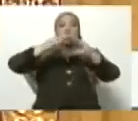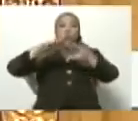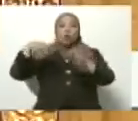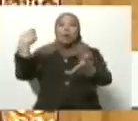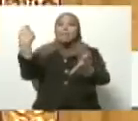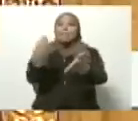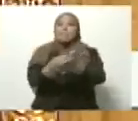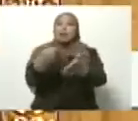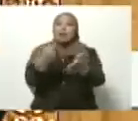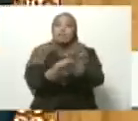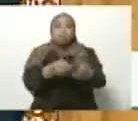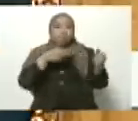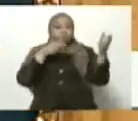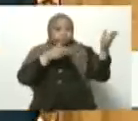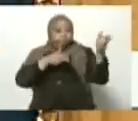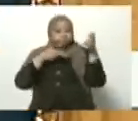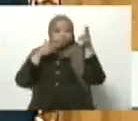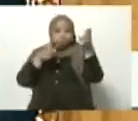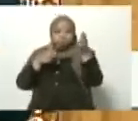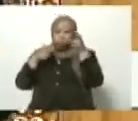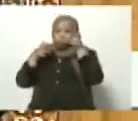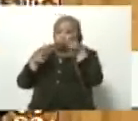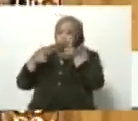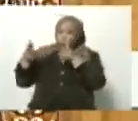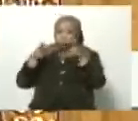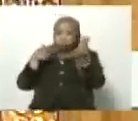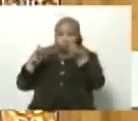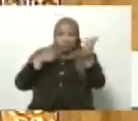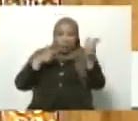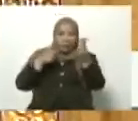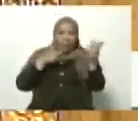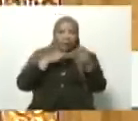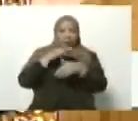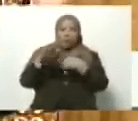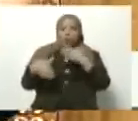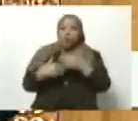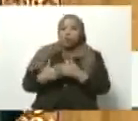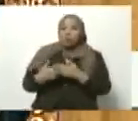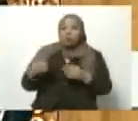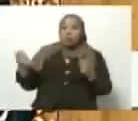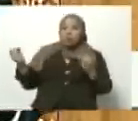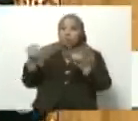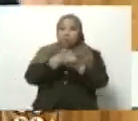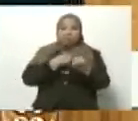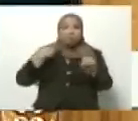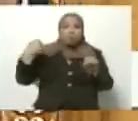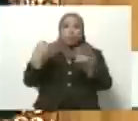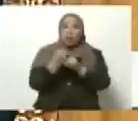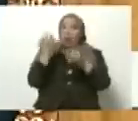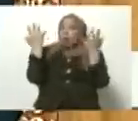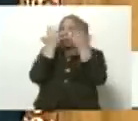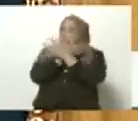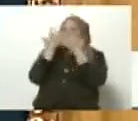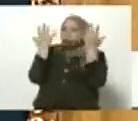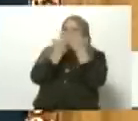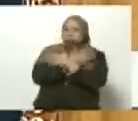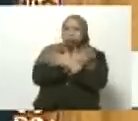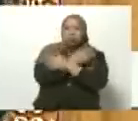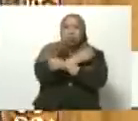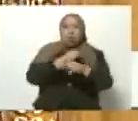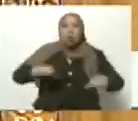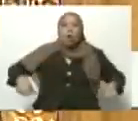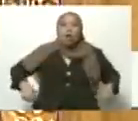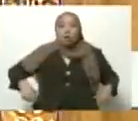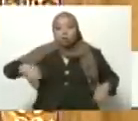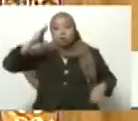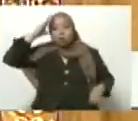para iniciar grandes operaciones de tiroteos, de violencia, para confundir a las Fuerzas Armadas y ejecutar otras operaciones. En mayo